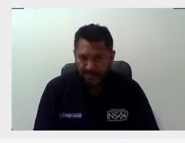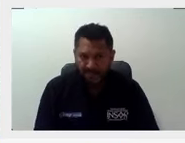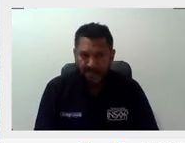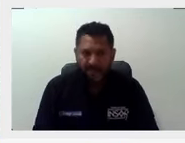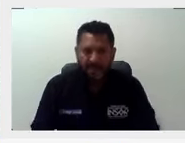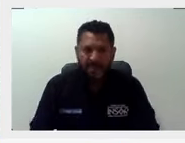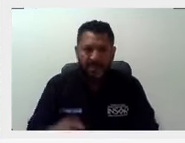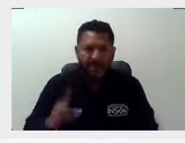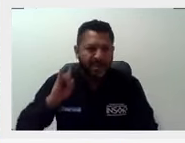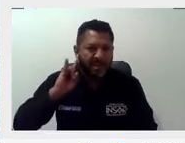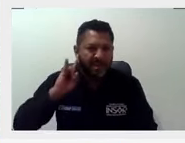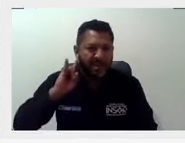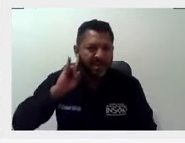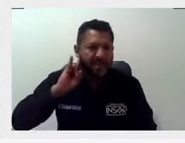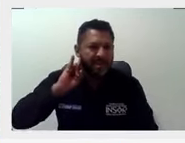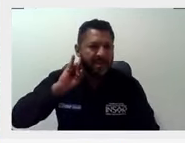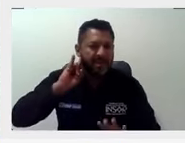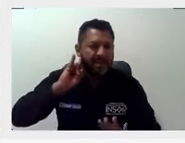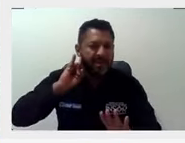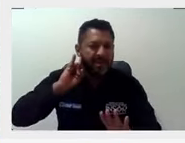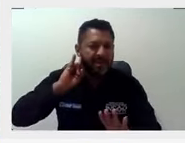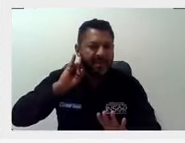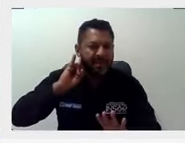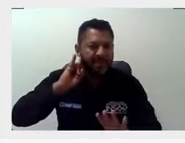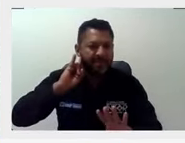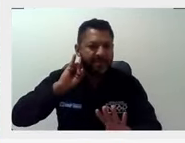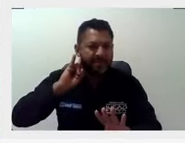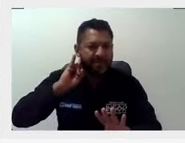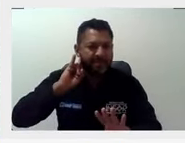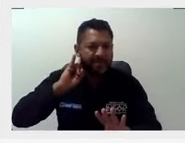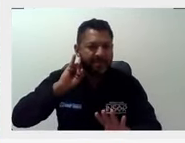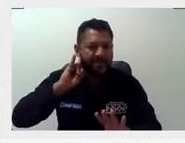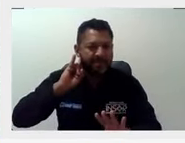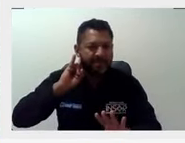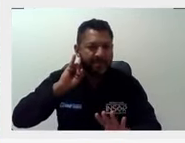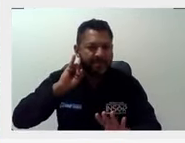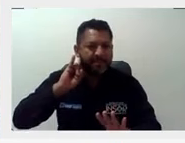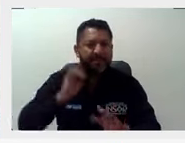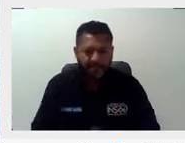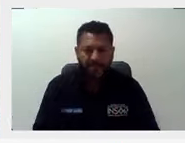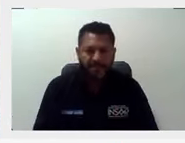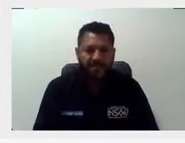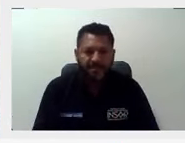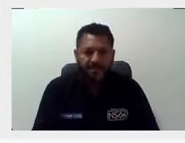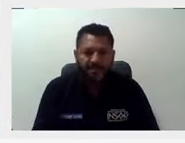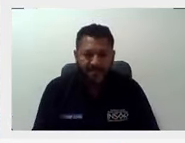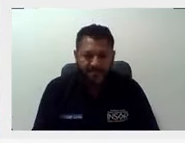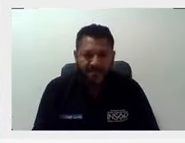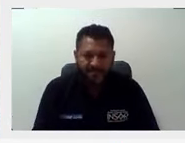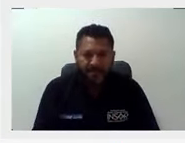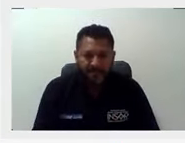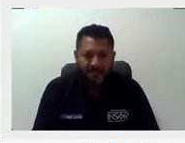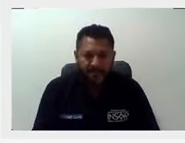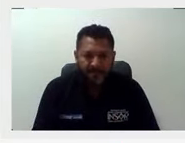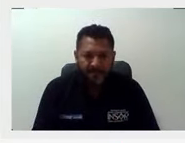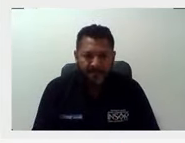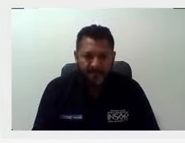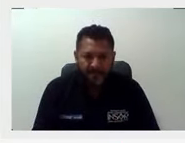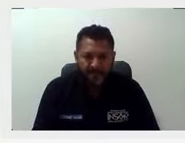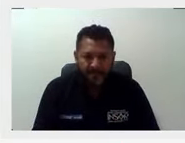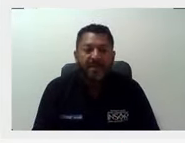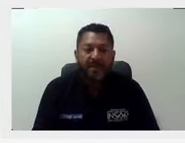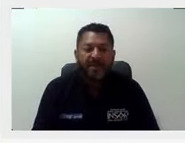Juan Camilo, micrófono. ¿Ahí me escuchan? Ahora sí. Hola. Ahora sí. Súper claro el